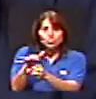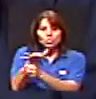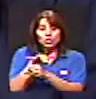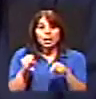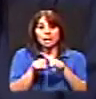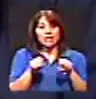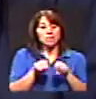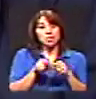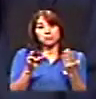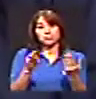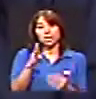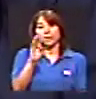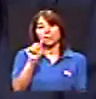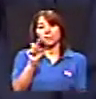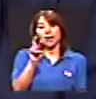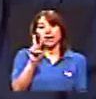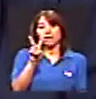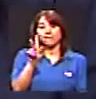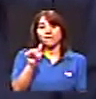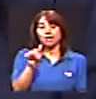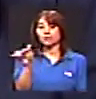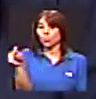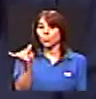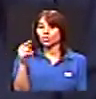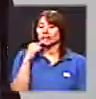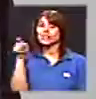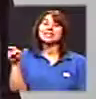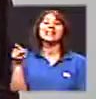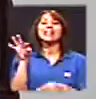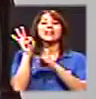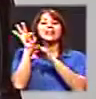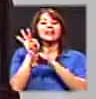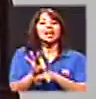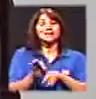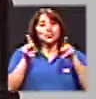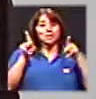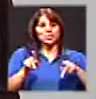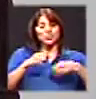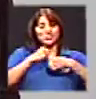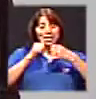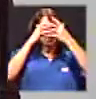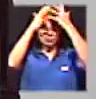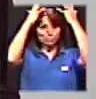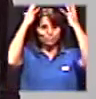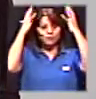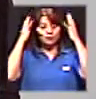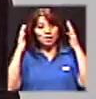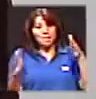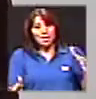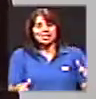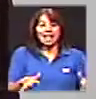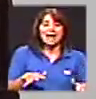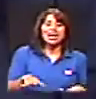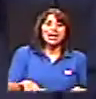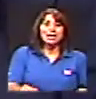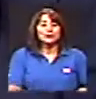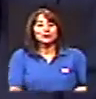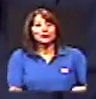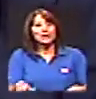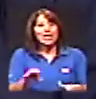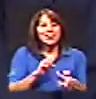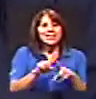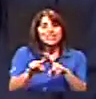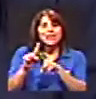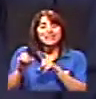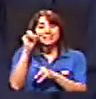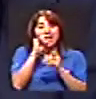mencionaba, la tradición de los mascareros, la tradición de los artistas, la tradición de los canasteros, que ya